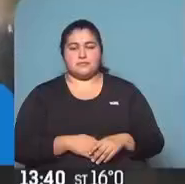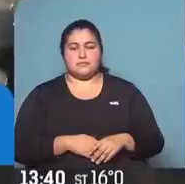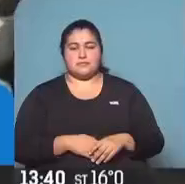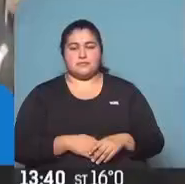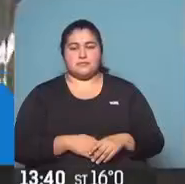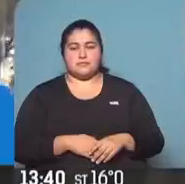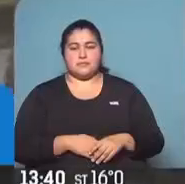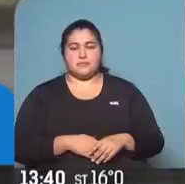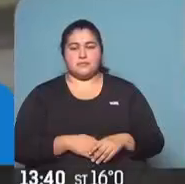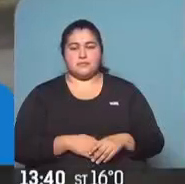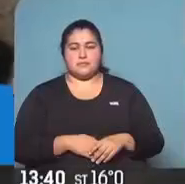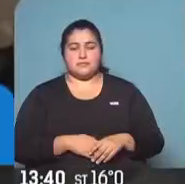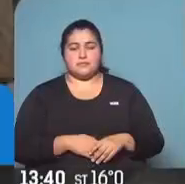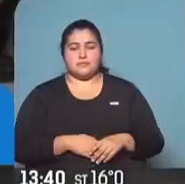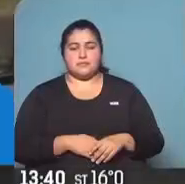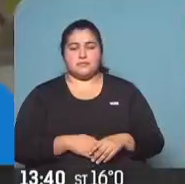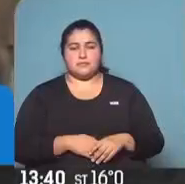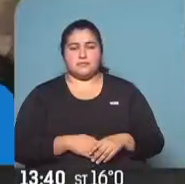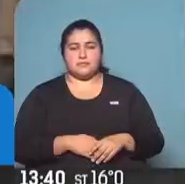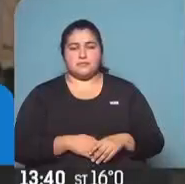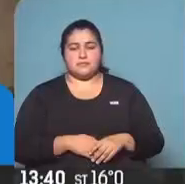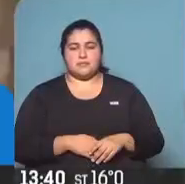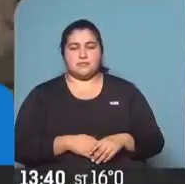no no no